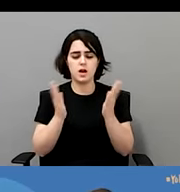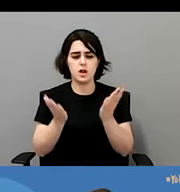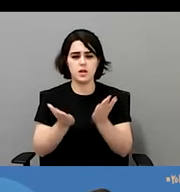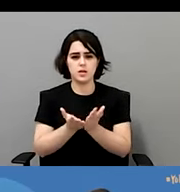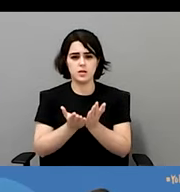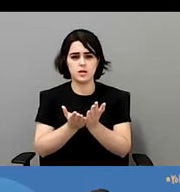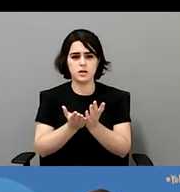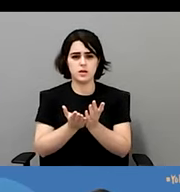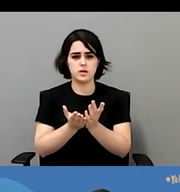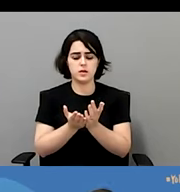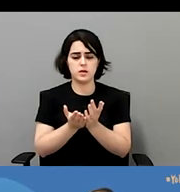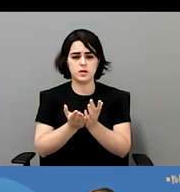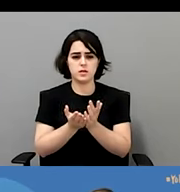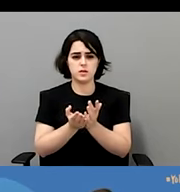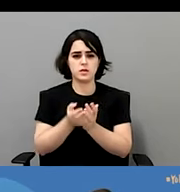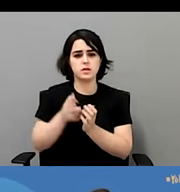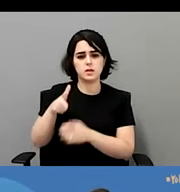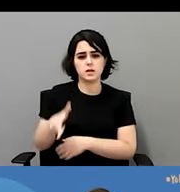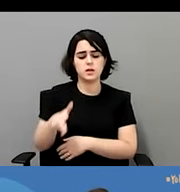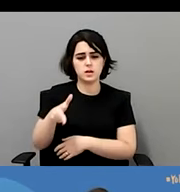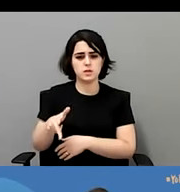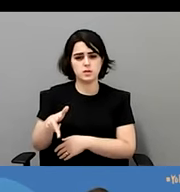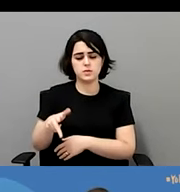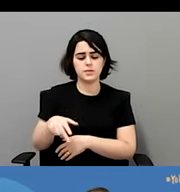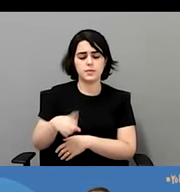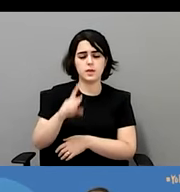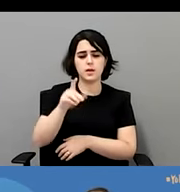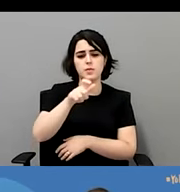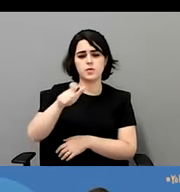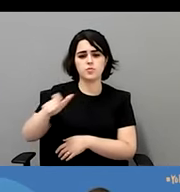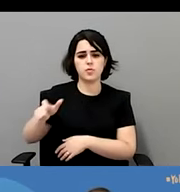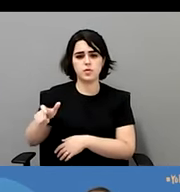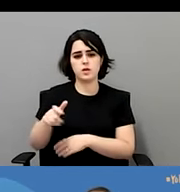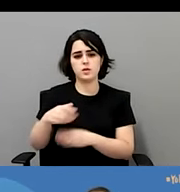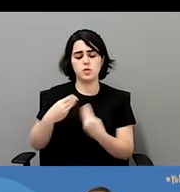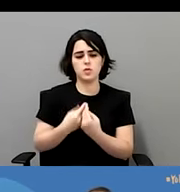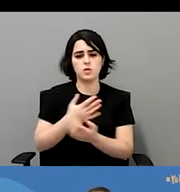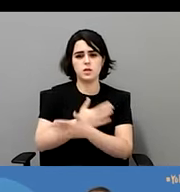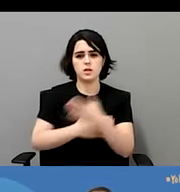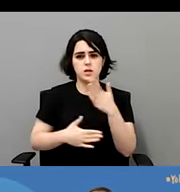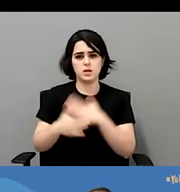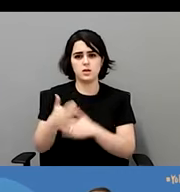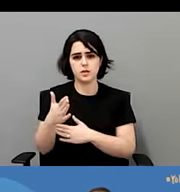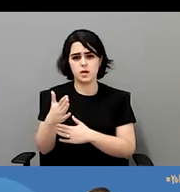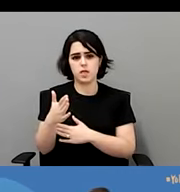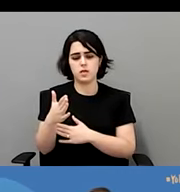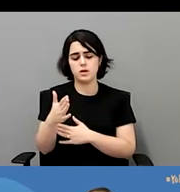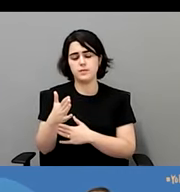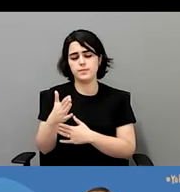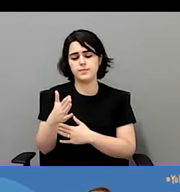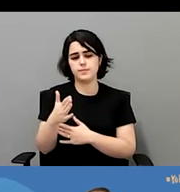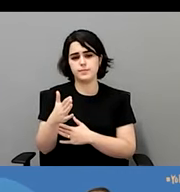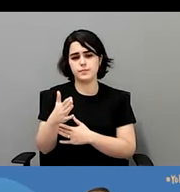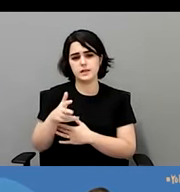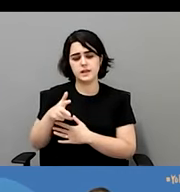Internacional de Derechos de las Personas con Discapacidad, el